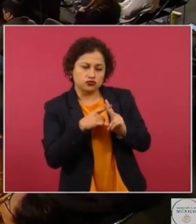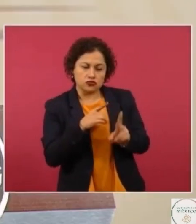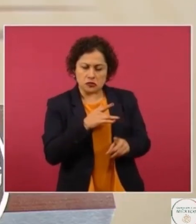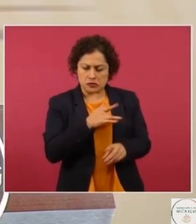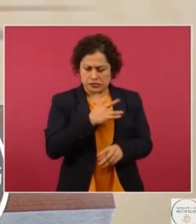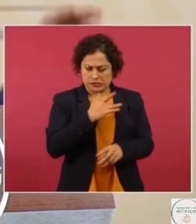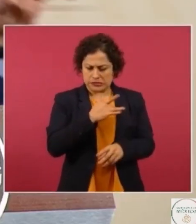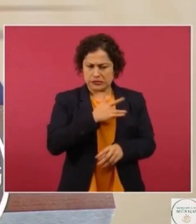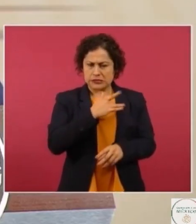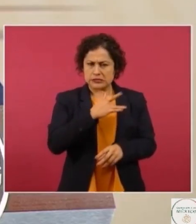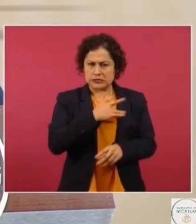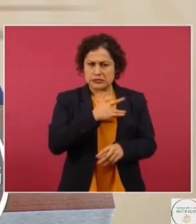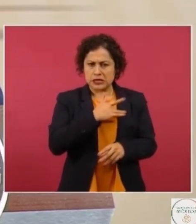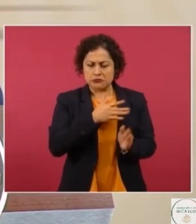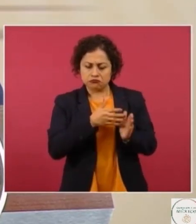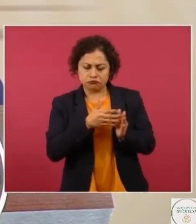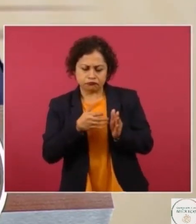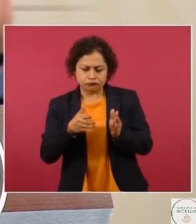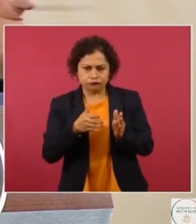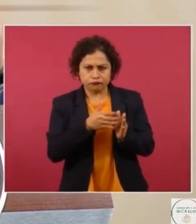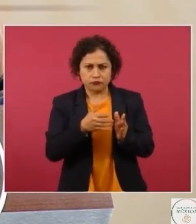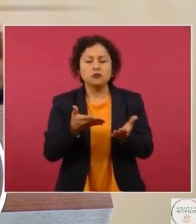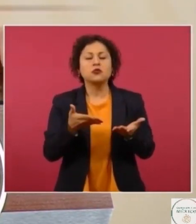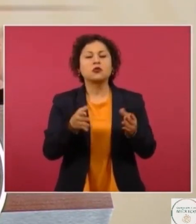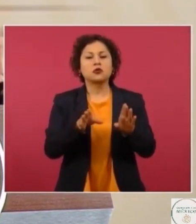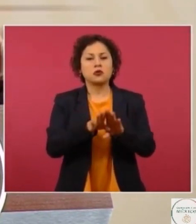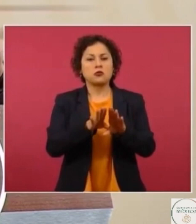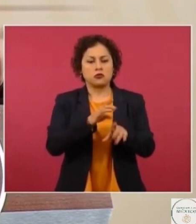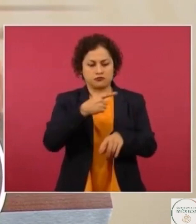un método para saber cómo viene.